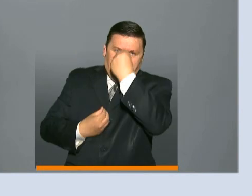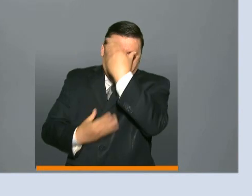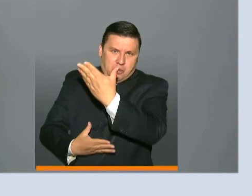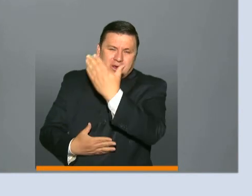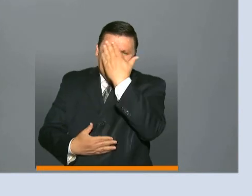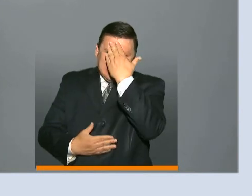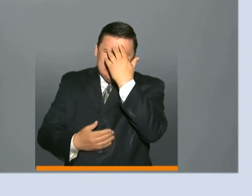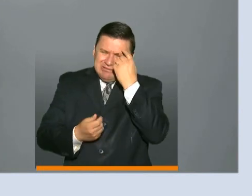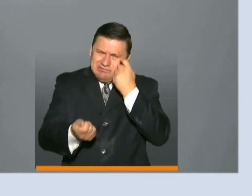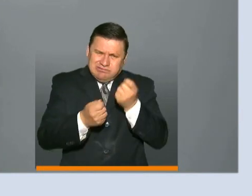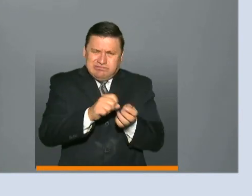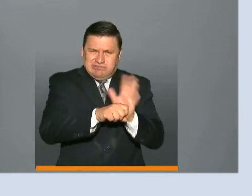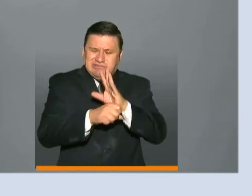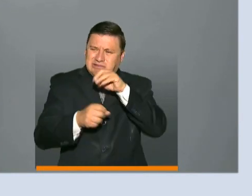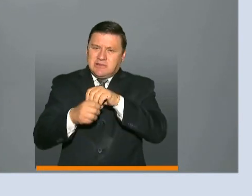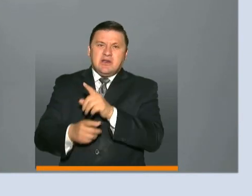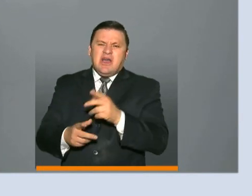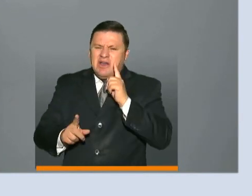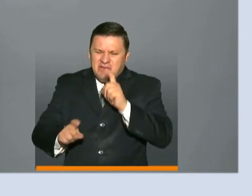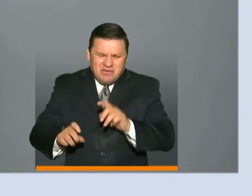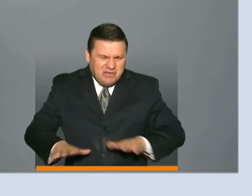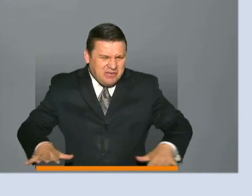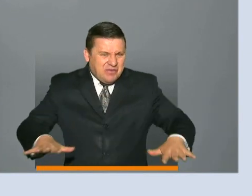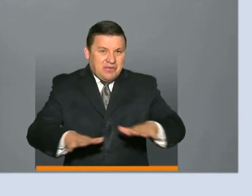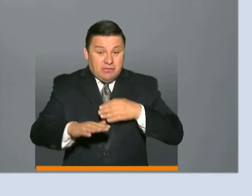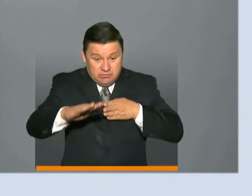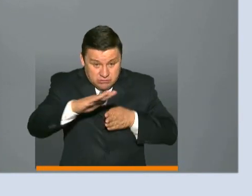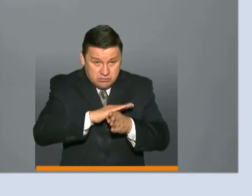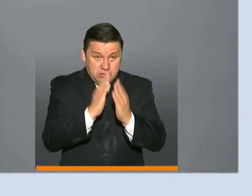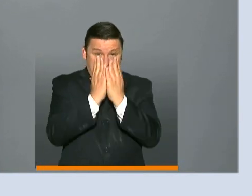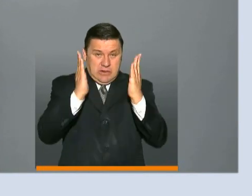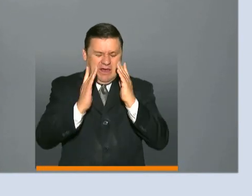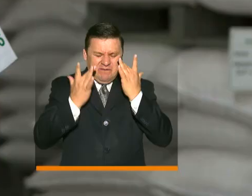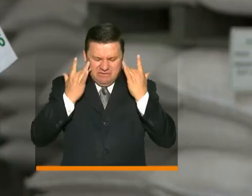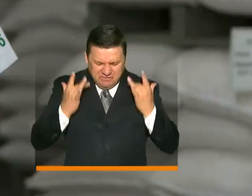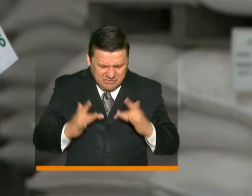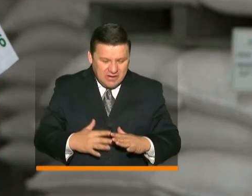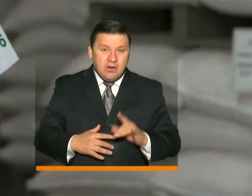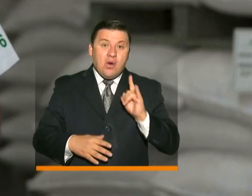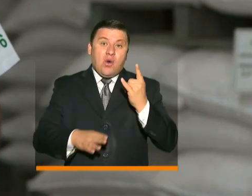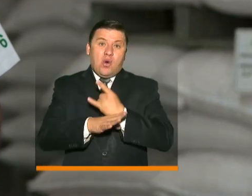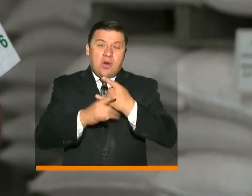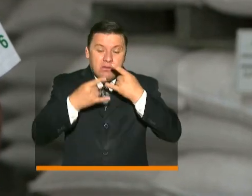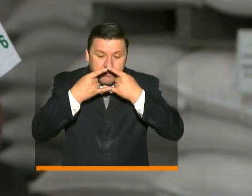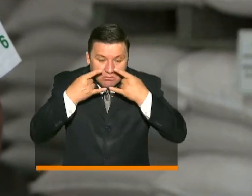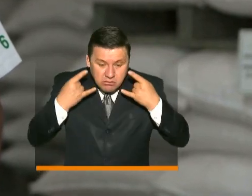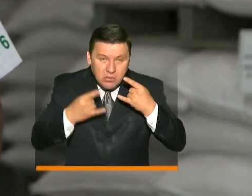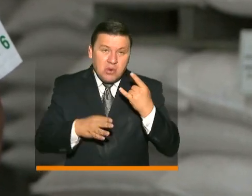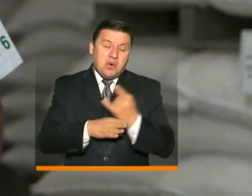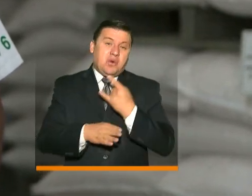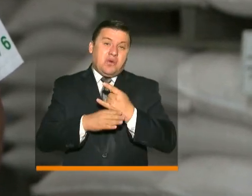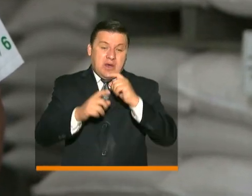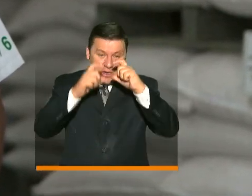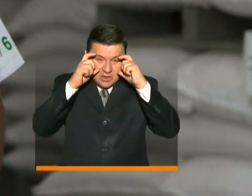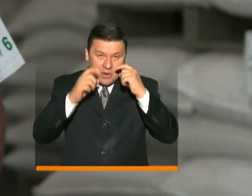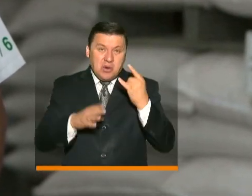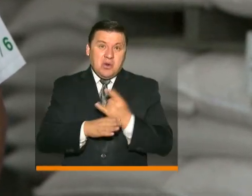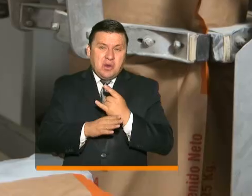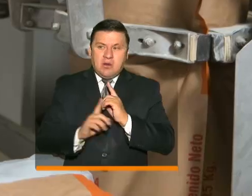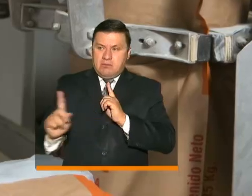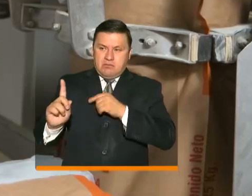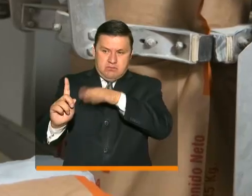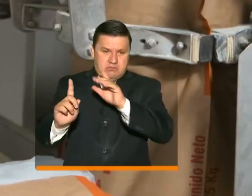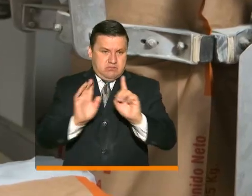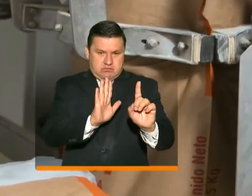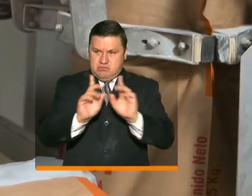COVID-19, tales como desinfección de manos al ingreso a la portería, el uso del tapabocas, el uso de las gafas, el